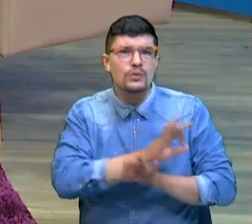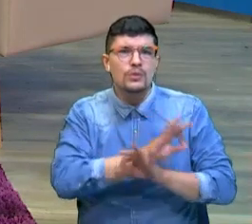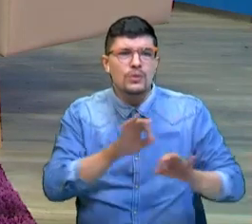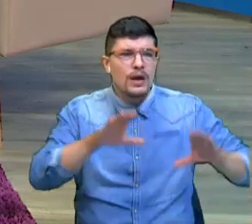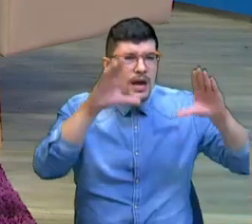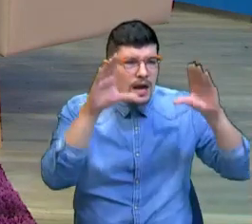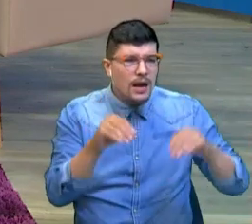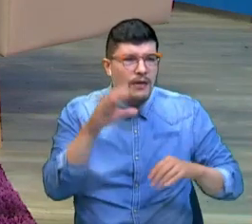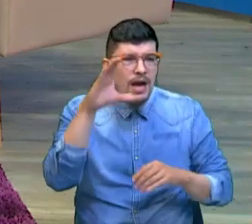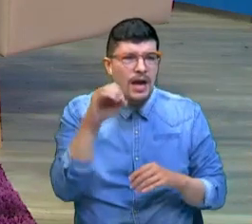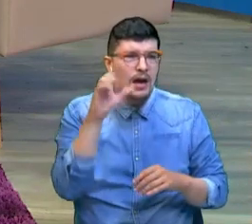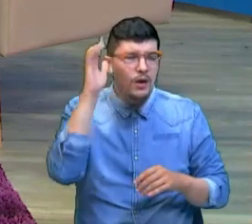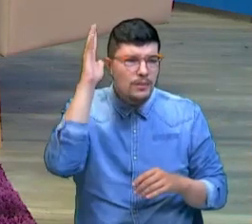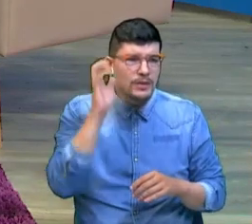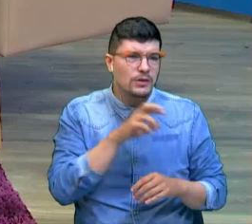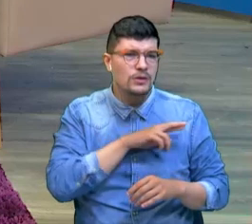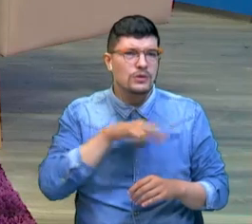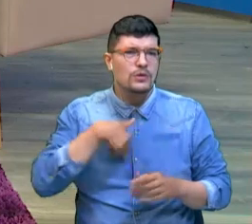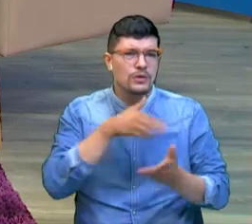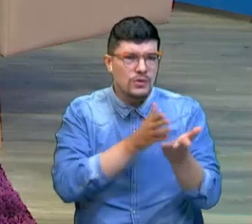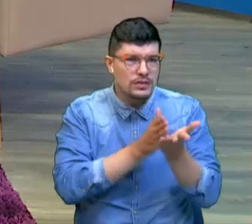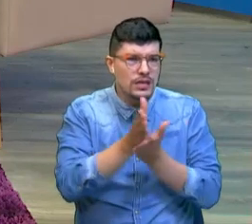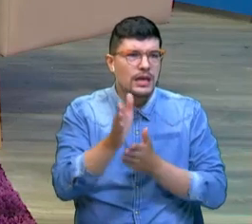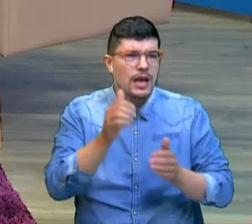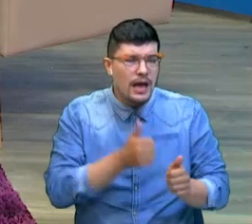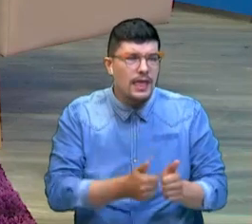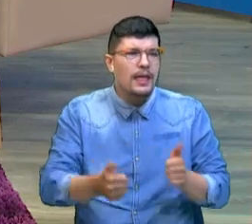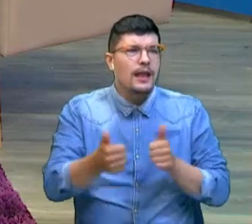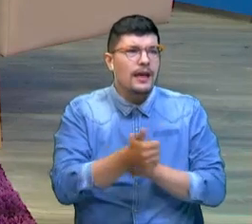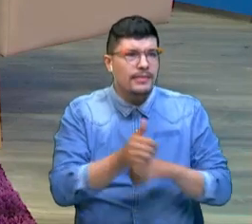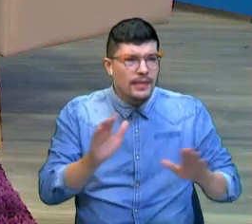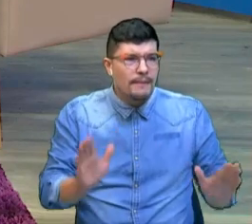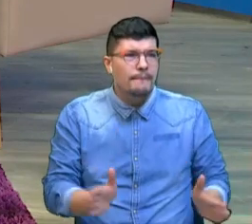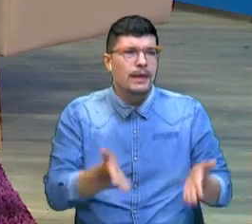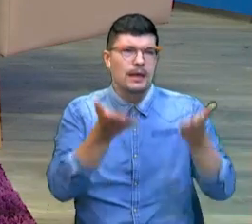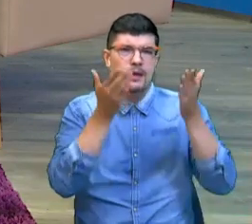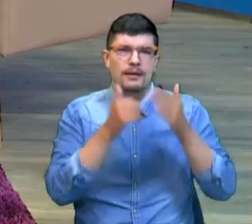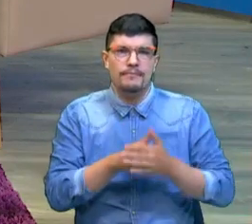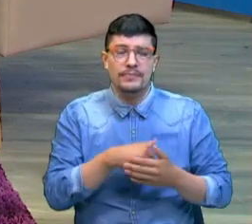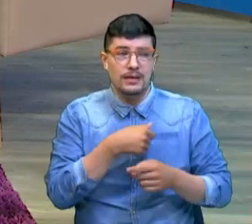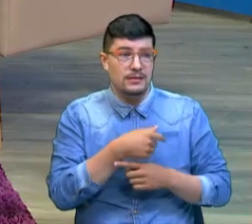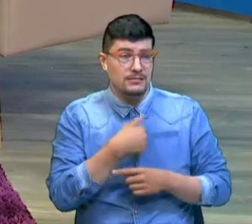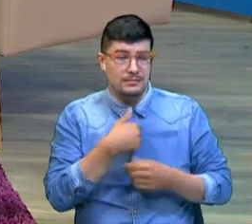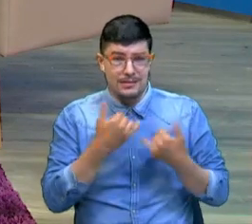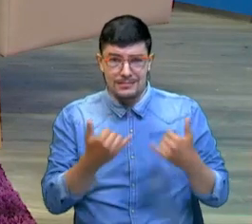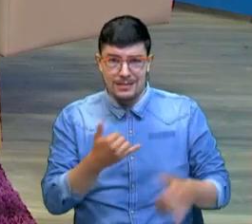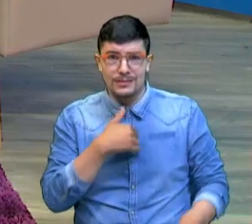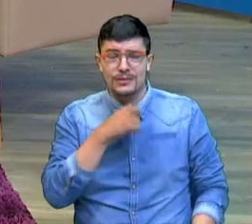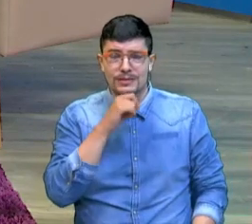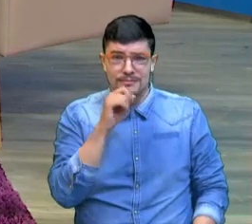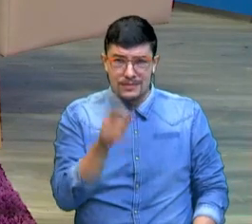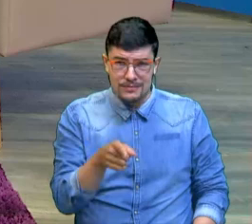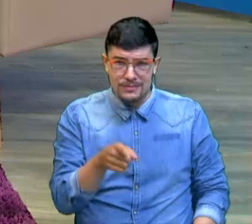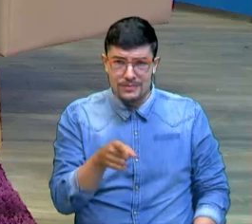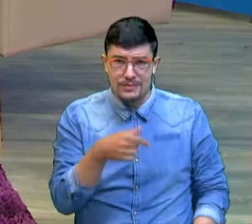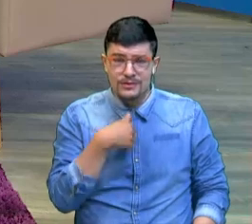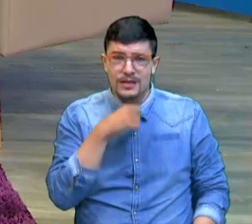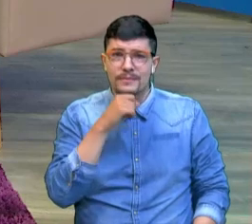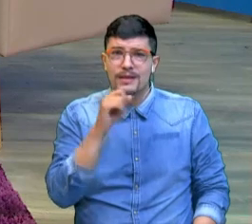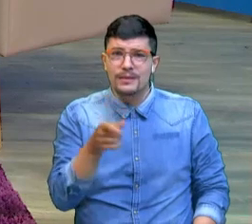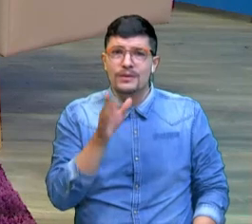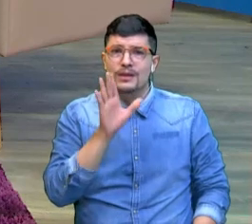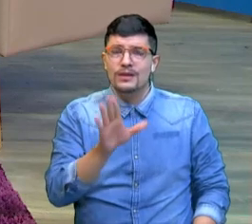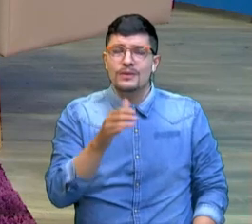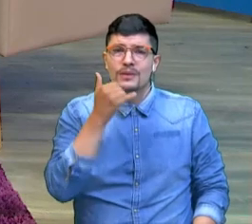con pensión, antes vamos a seguir adelante, progresando. Mejor dicho, les digo un... Entonces, a eso los pregunto, ¿no? A usted, los